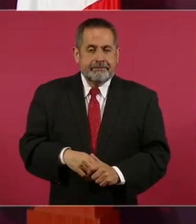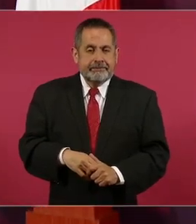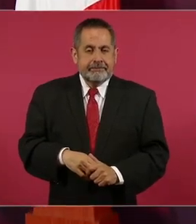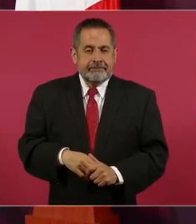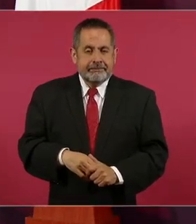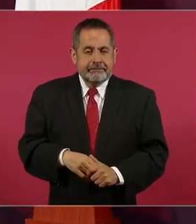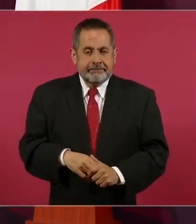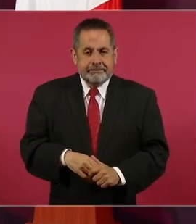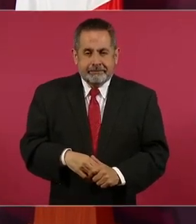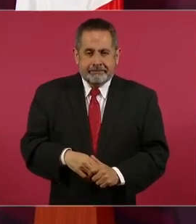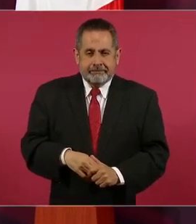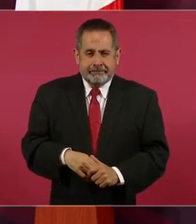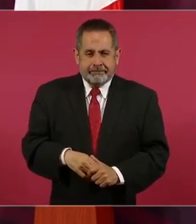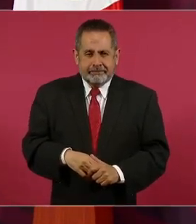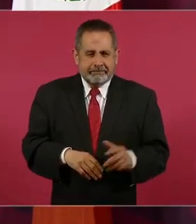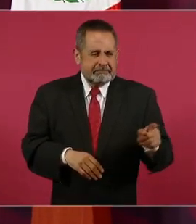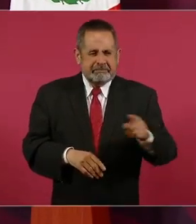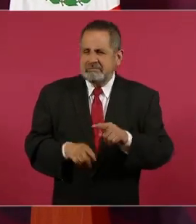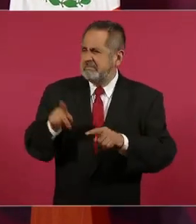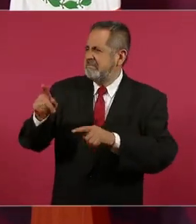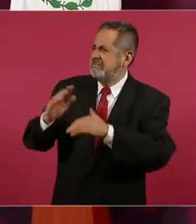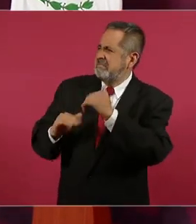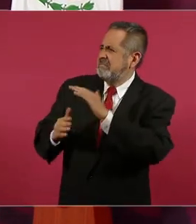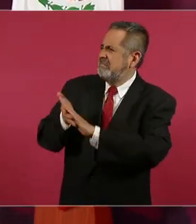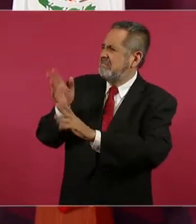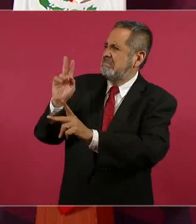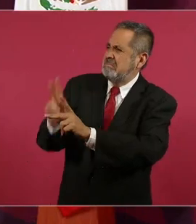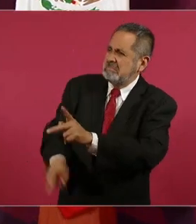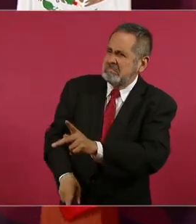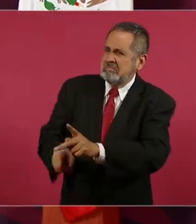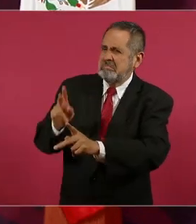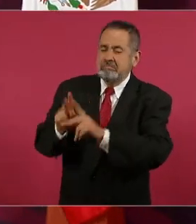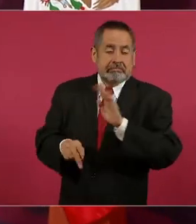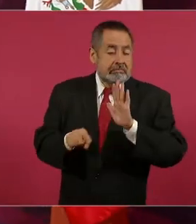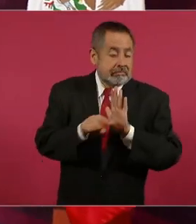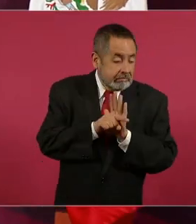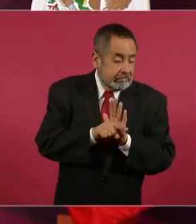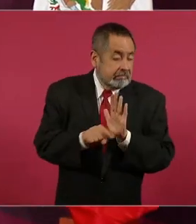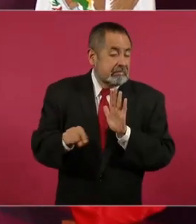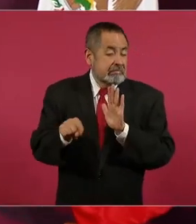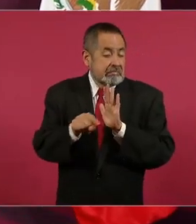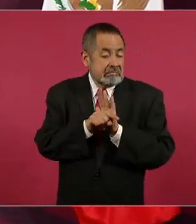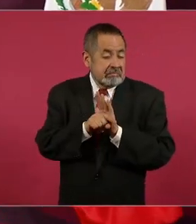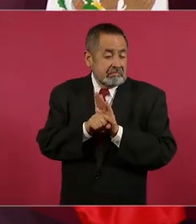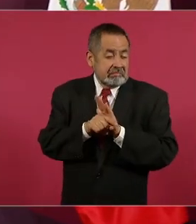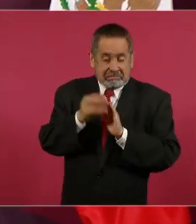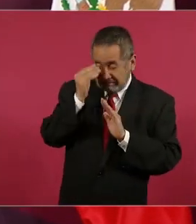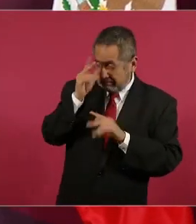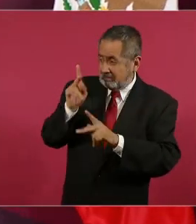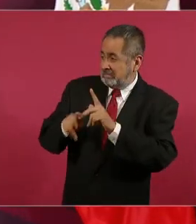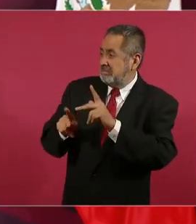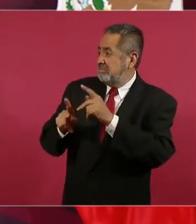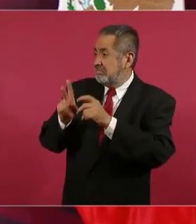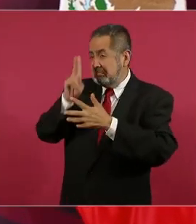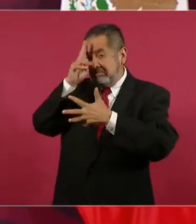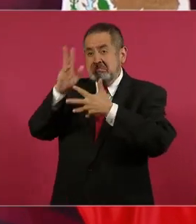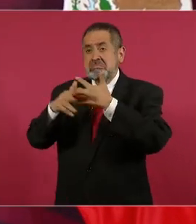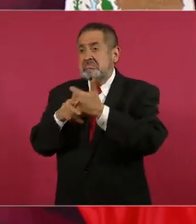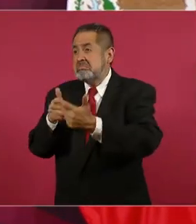Que obras inconclusas, que mucha